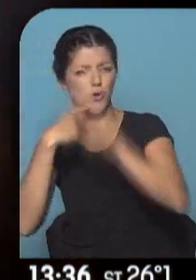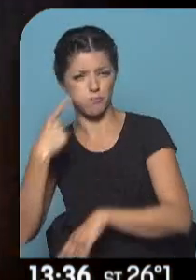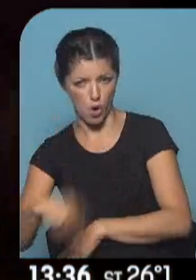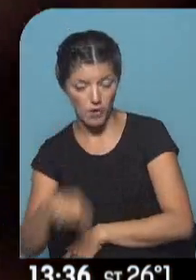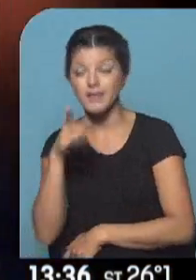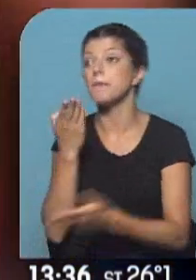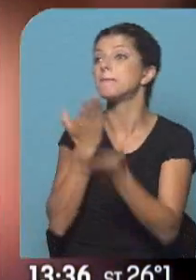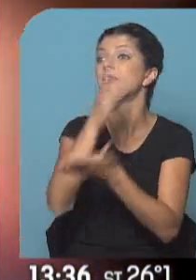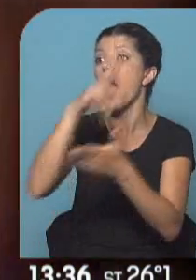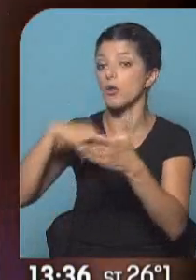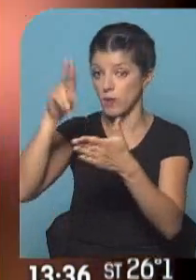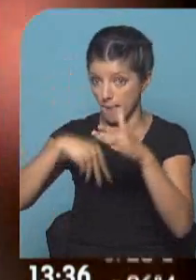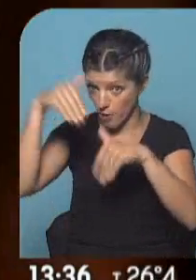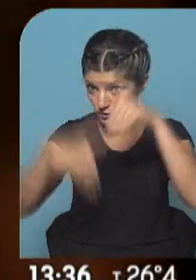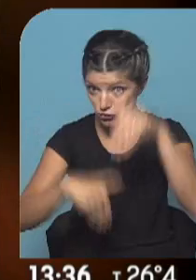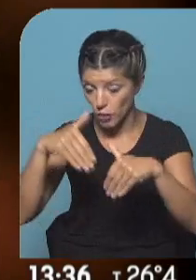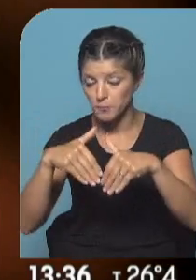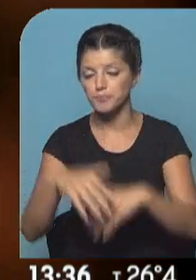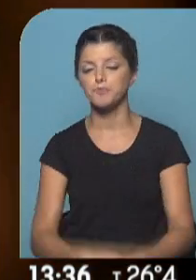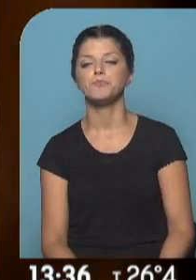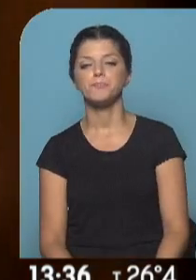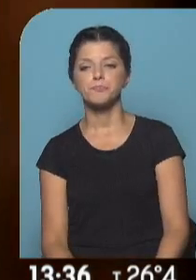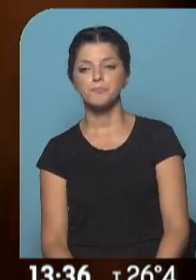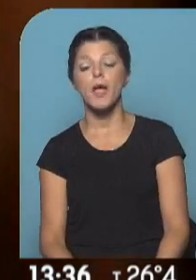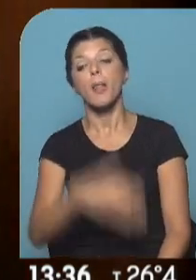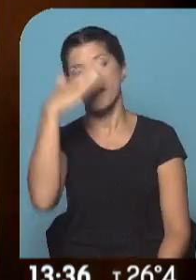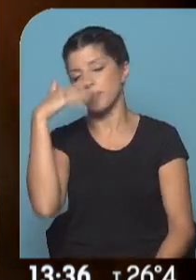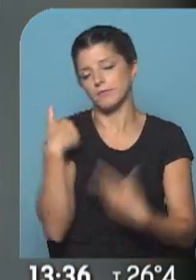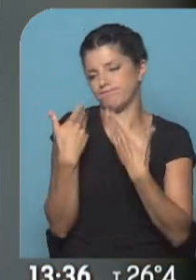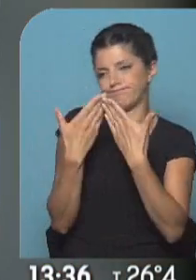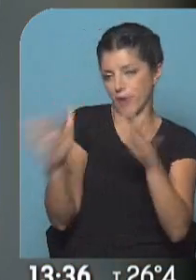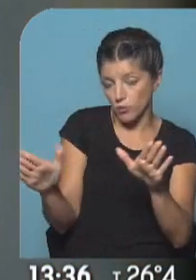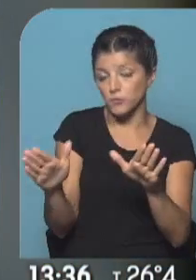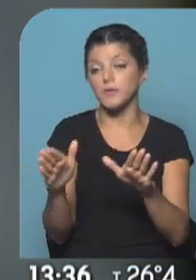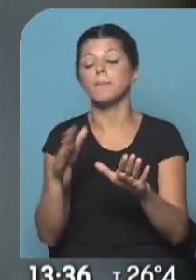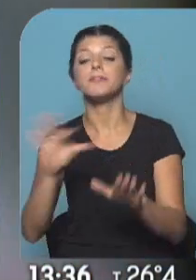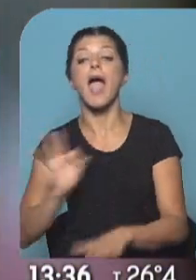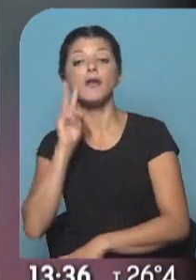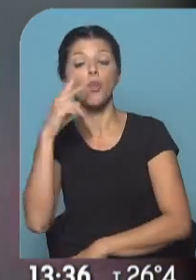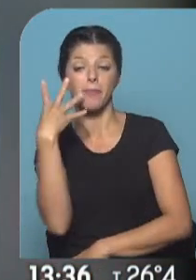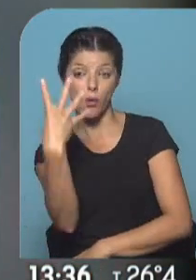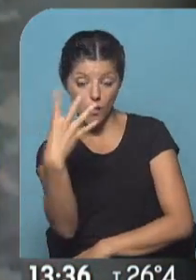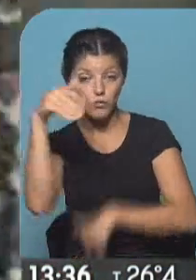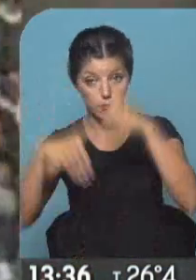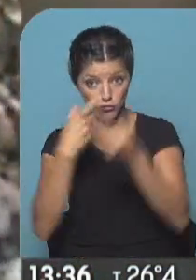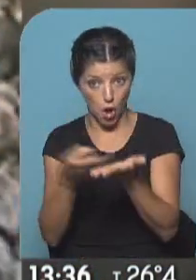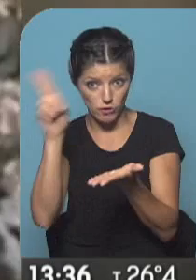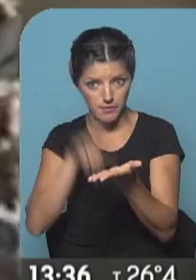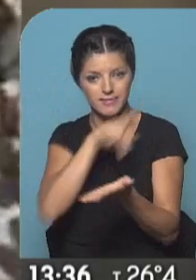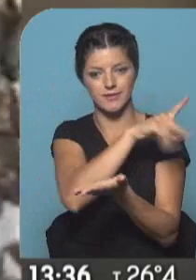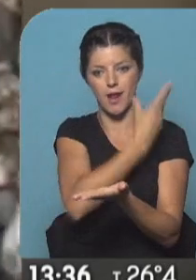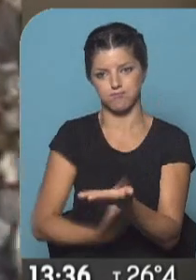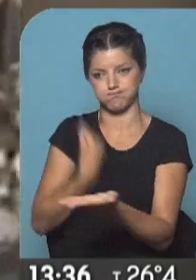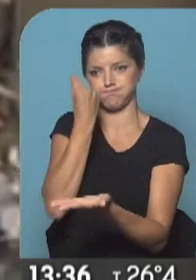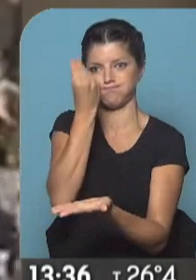comicios. Finalmente, Shevardnadze dimite y tras nuevas elecciones en 2004, Saakashvili logra la